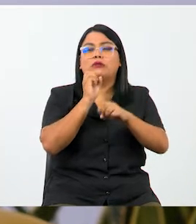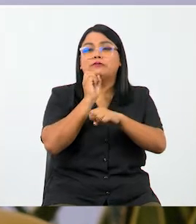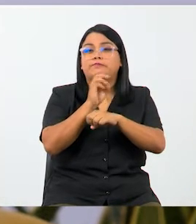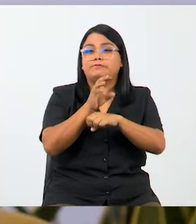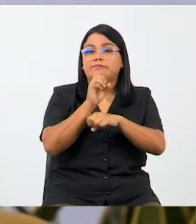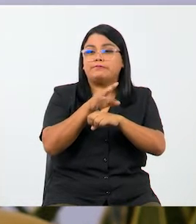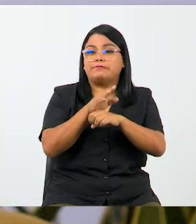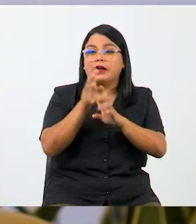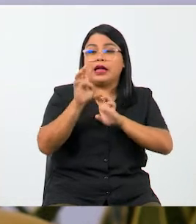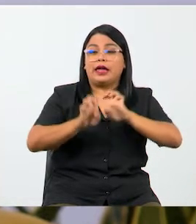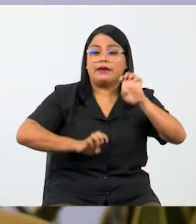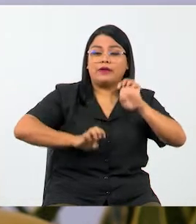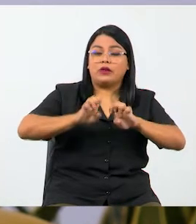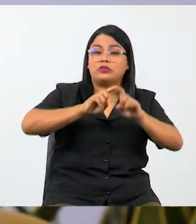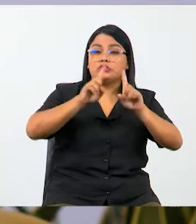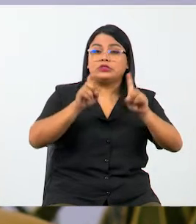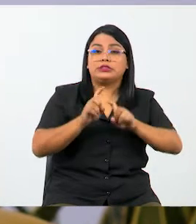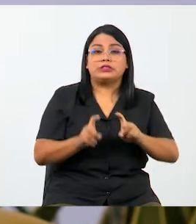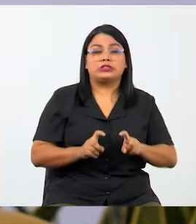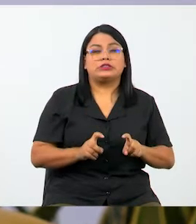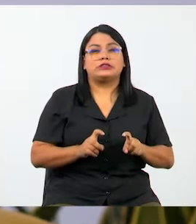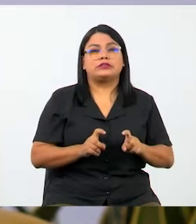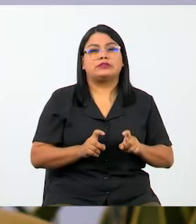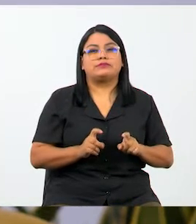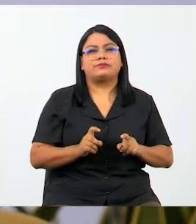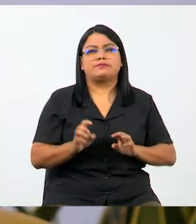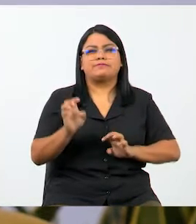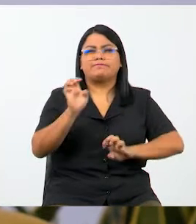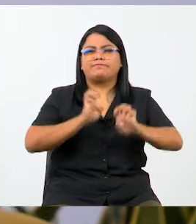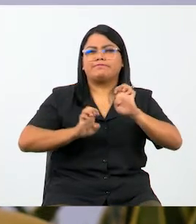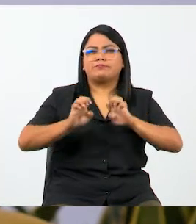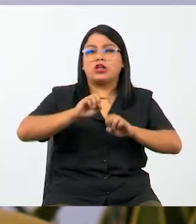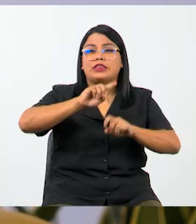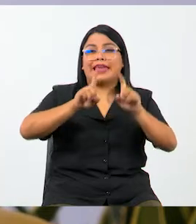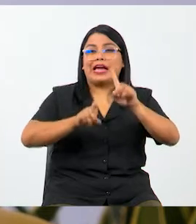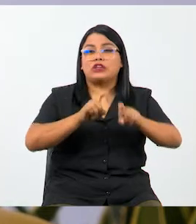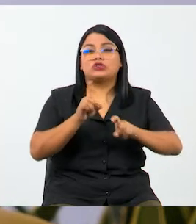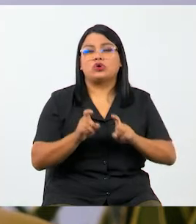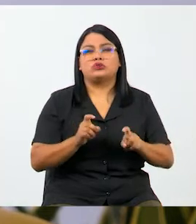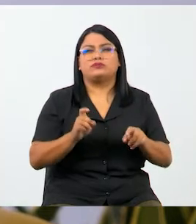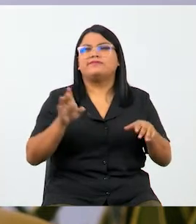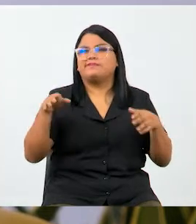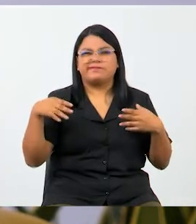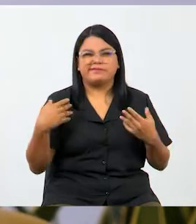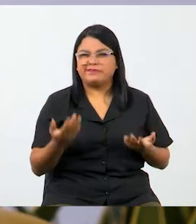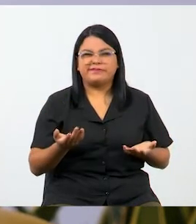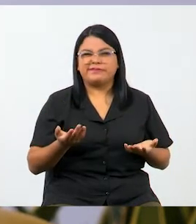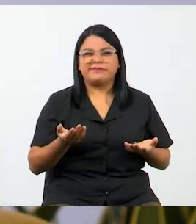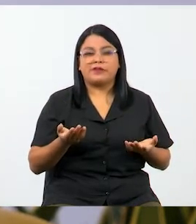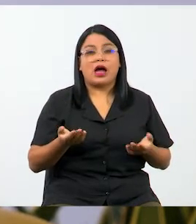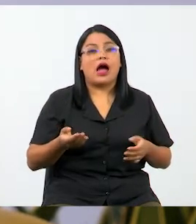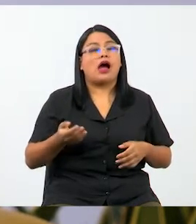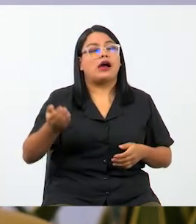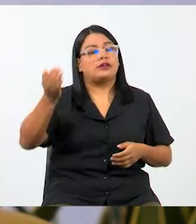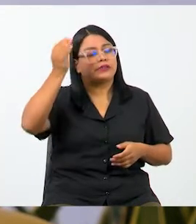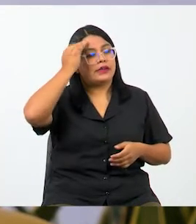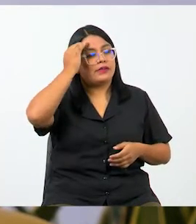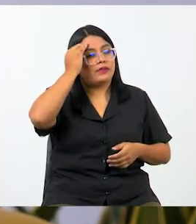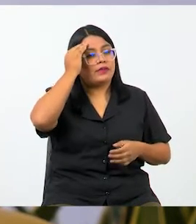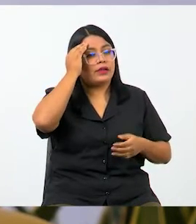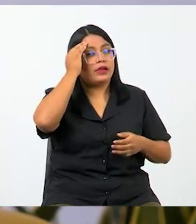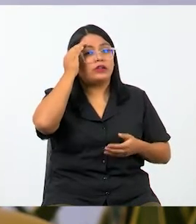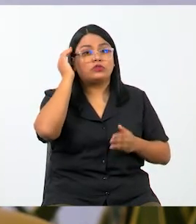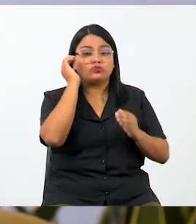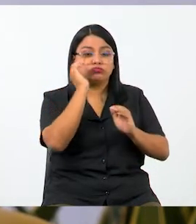diagnóstica. Esta evaluación diagnóstica es la que nos sirve para conocer los aprendizajes que ya poseen nuestros